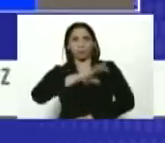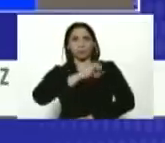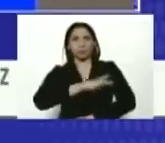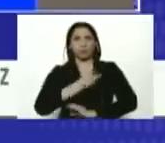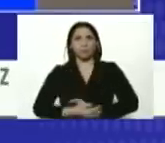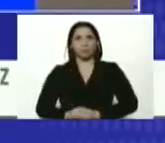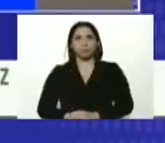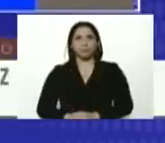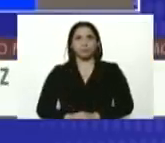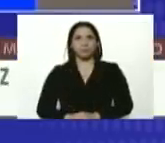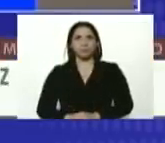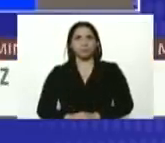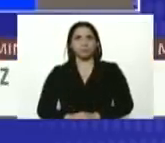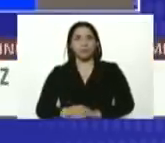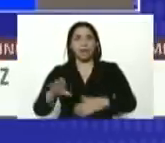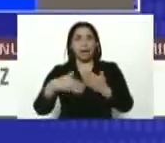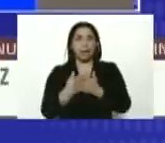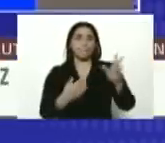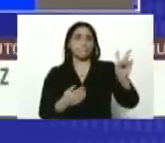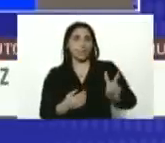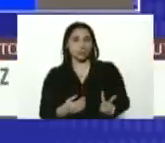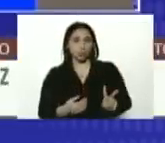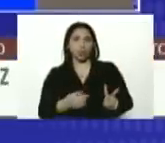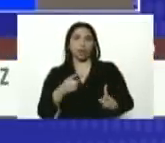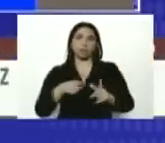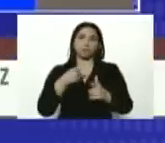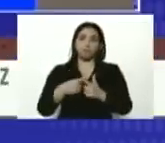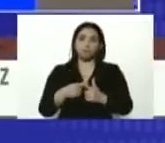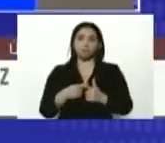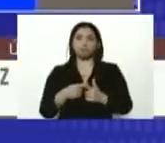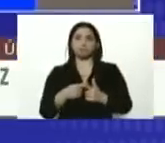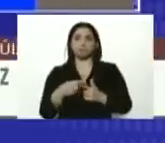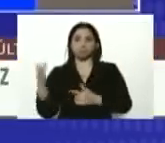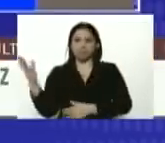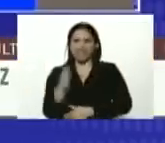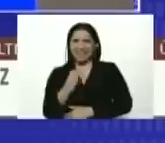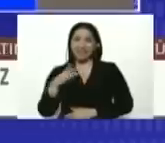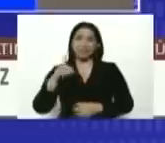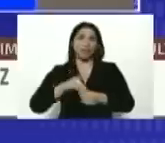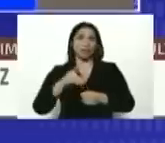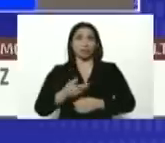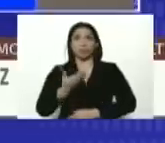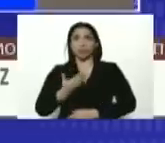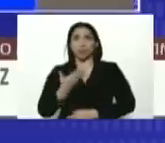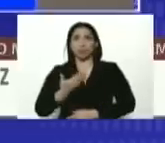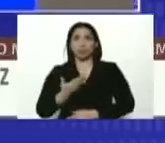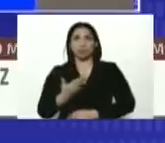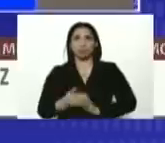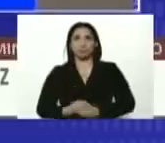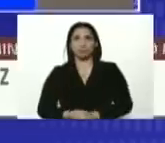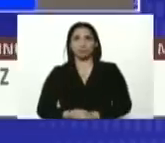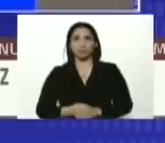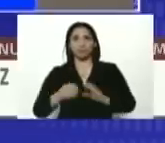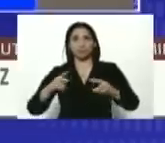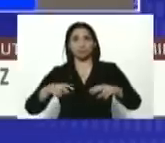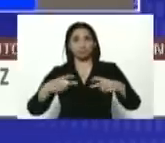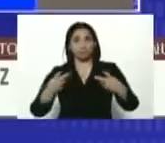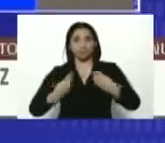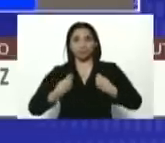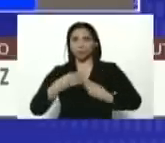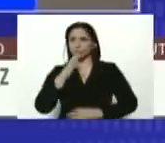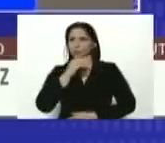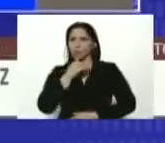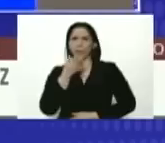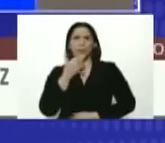desde Perú a Venezuela, y que traen consigo, eso es un dato epidemiológico, eso es una realidad, eso no tiene nada que